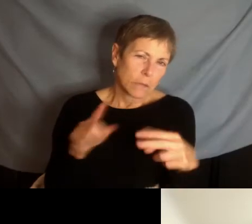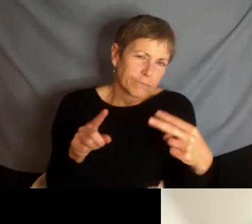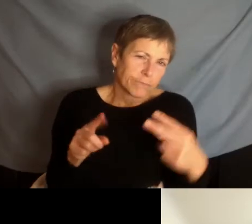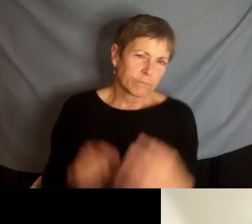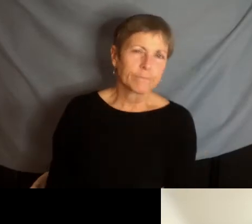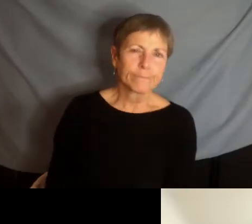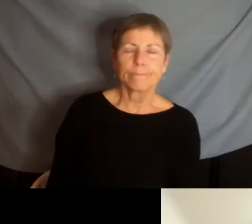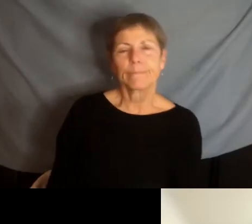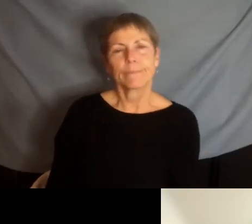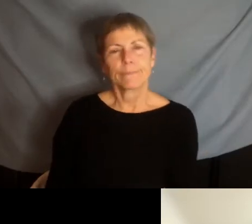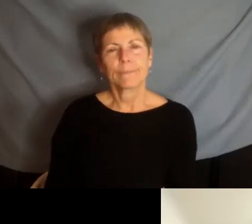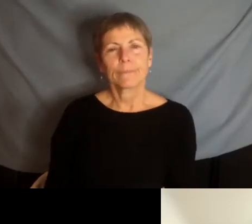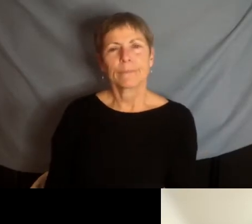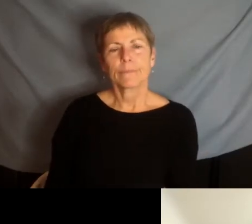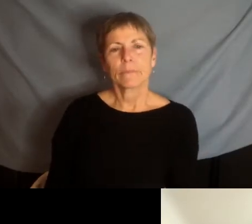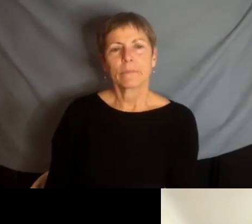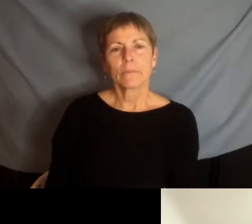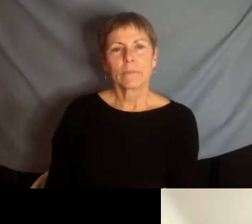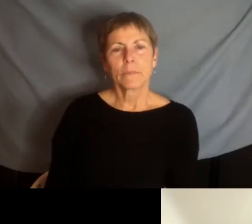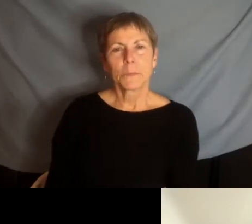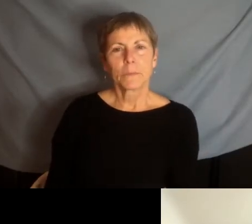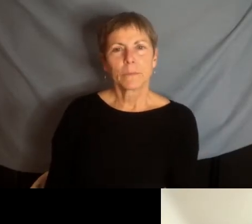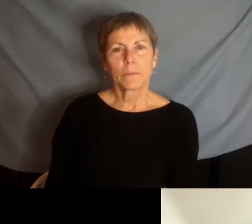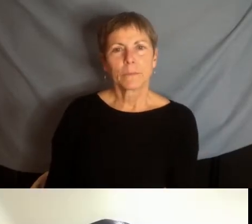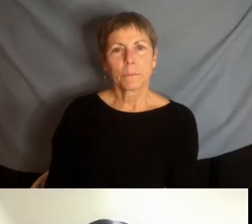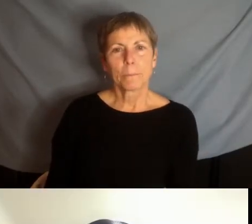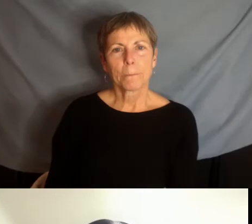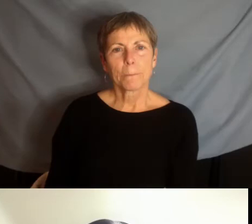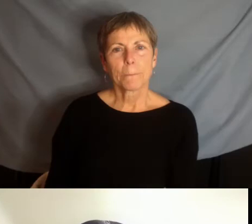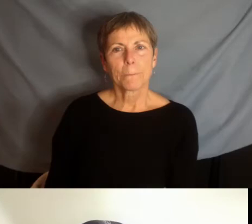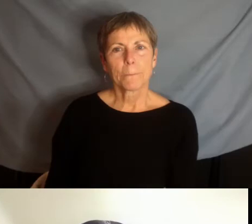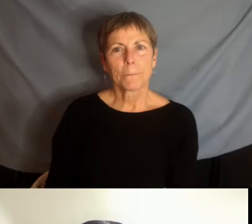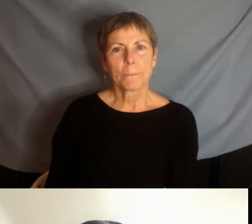mi opinión en esa cuestión, esa pregunta.